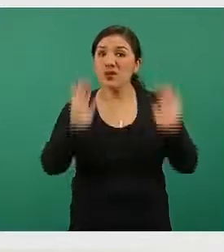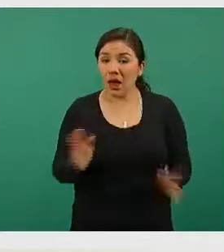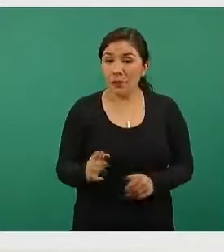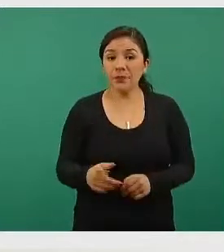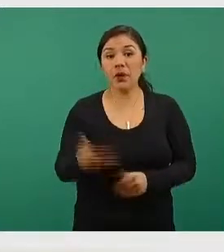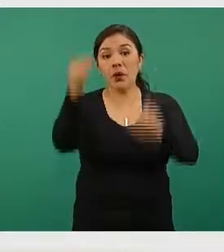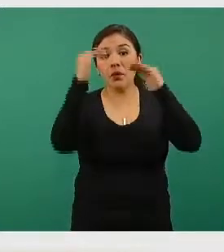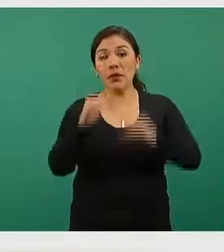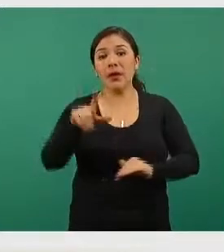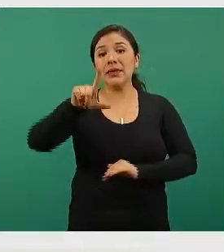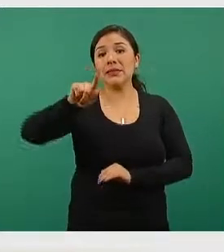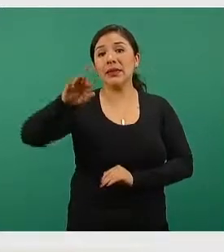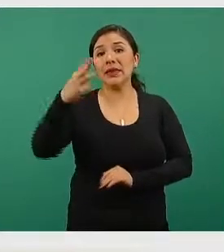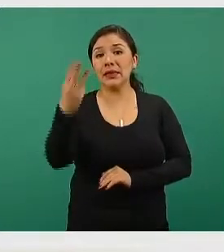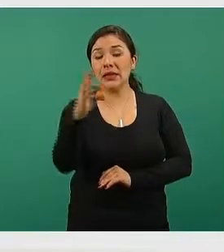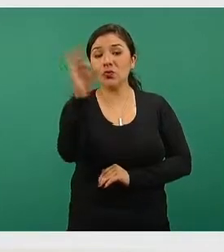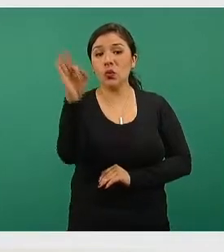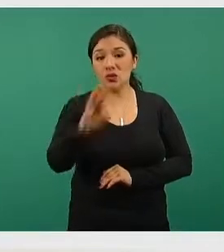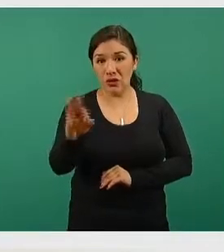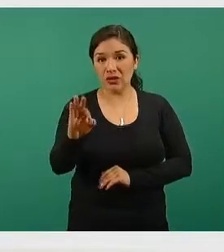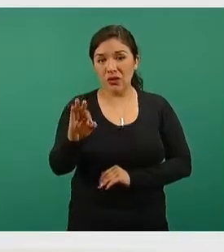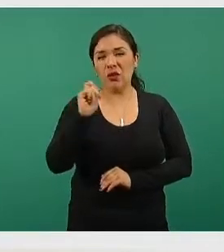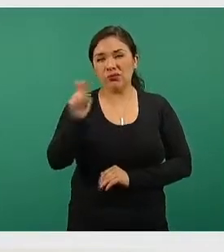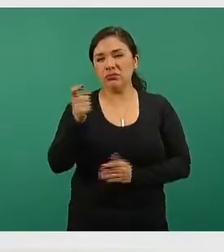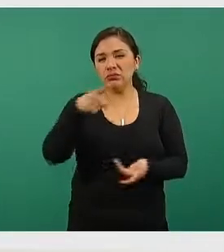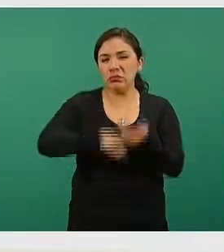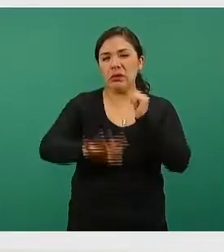el 73% de todos ellos, es decir,